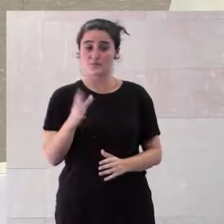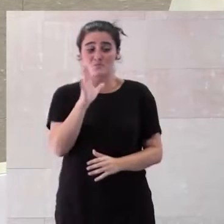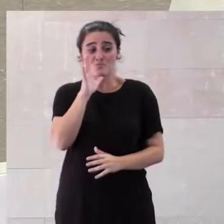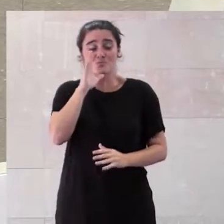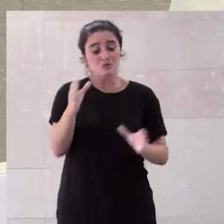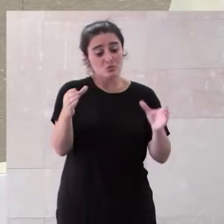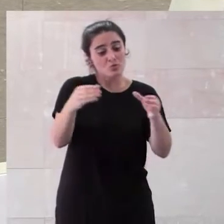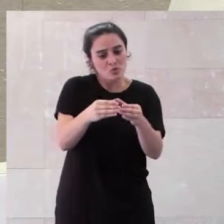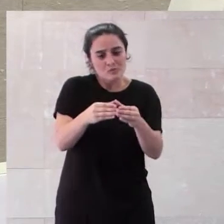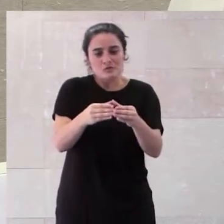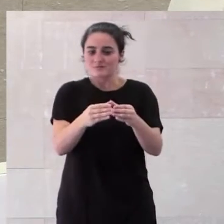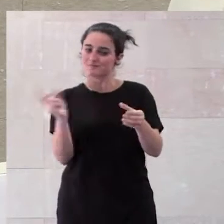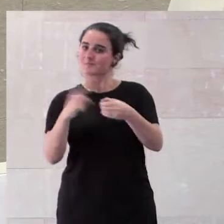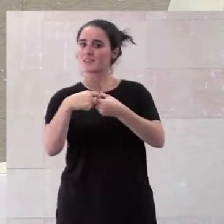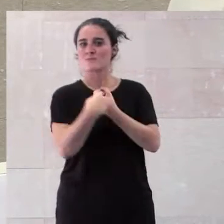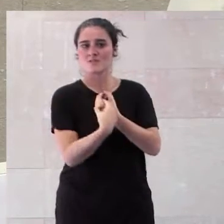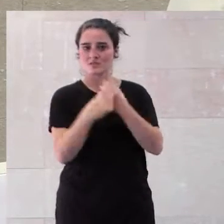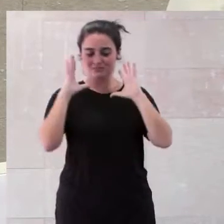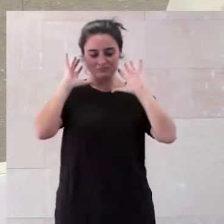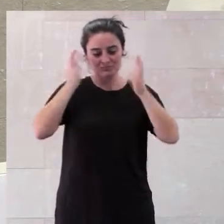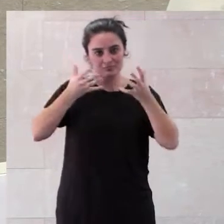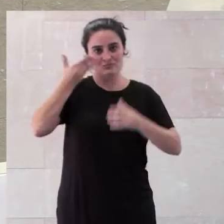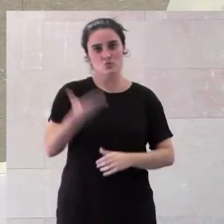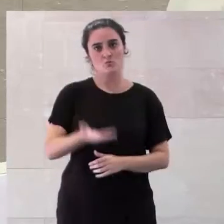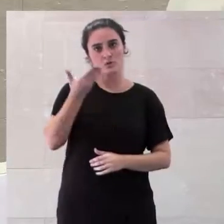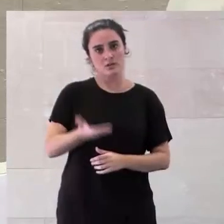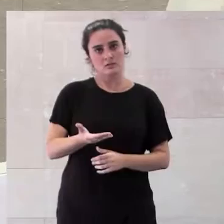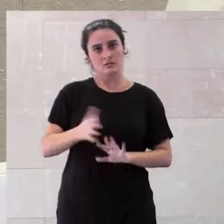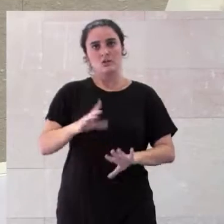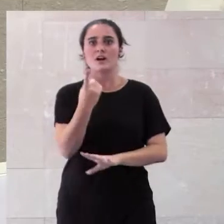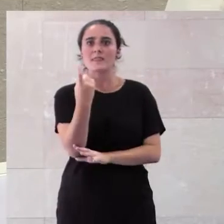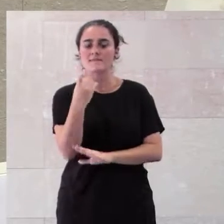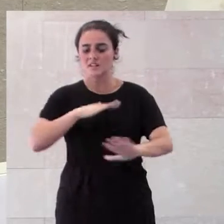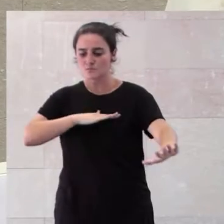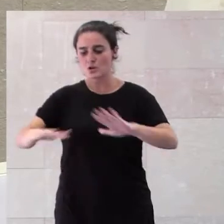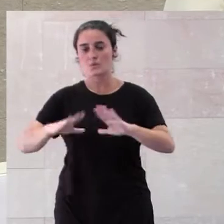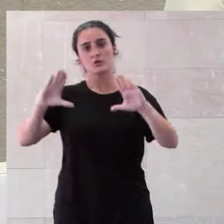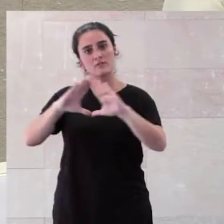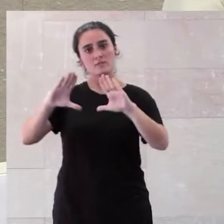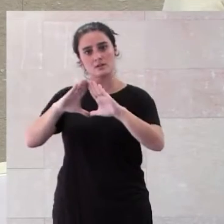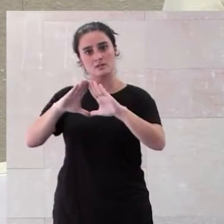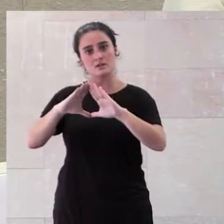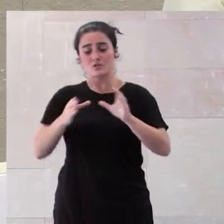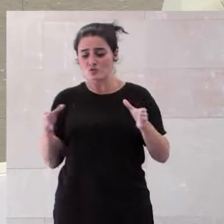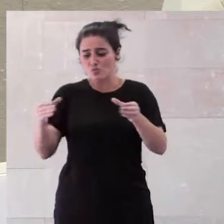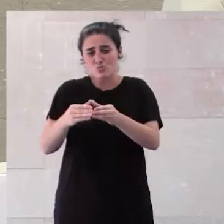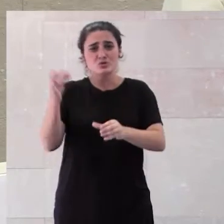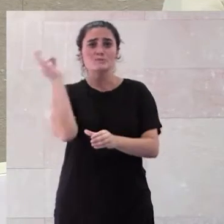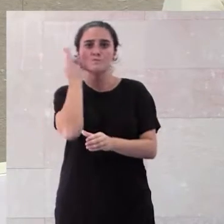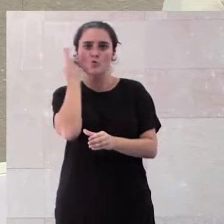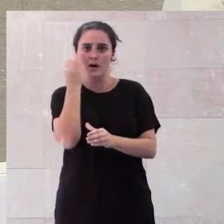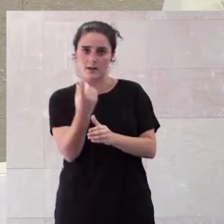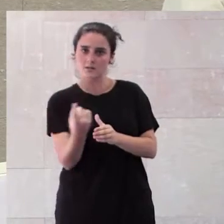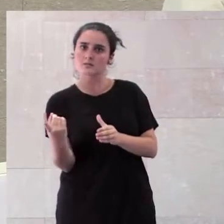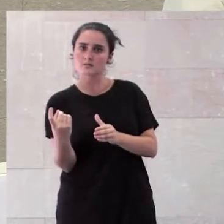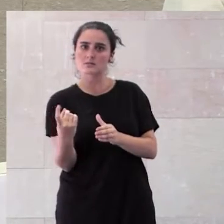locales es fundamental, pero además precisa del movimiento feminista, de los colectivos y asociaciones de mujeres y de todas